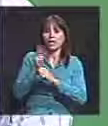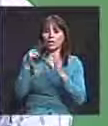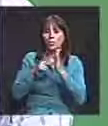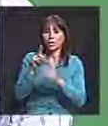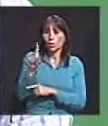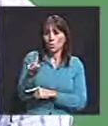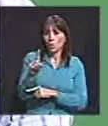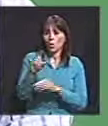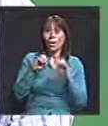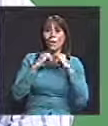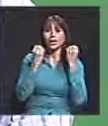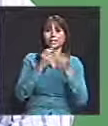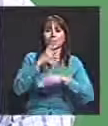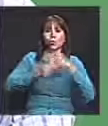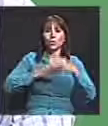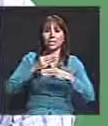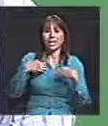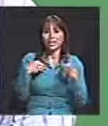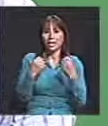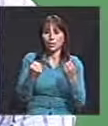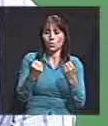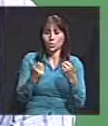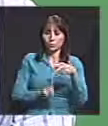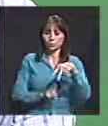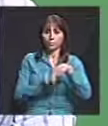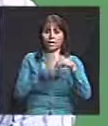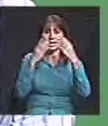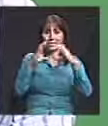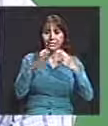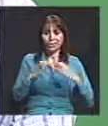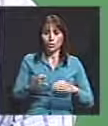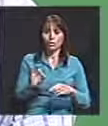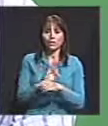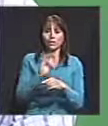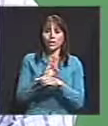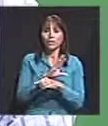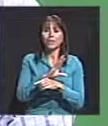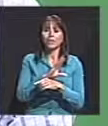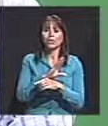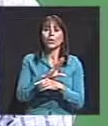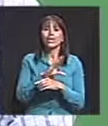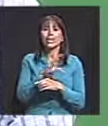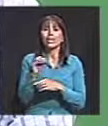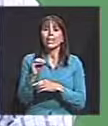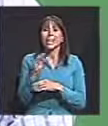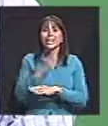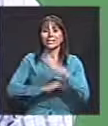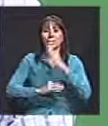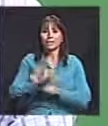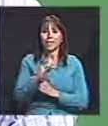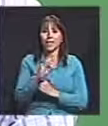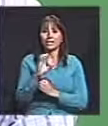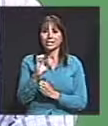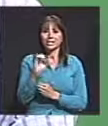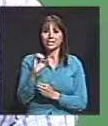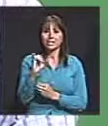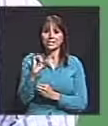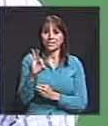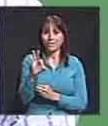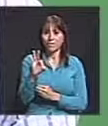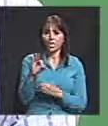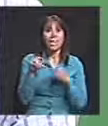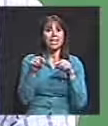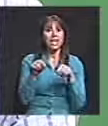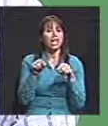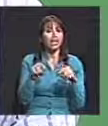Mundial de la Salud sacó la clasificación del funcionamiento y la discapacidad, la CIF, que viene a superar